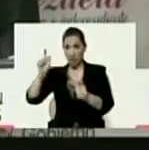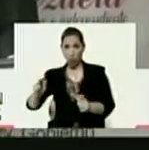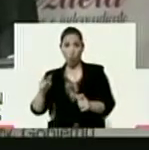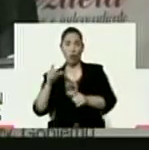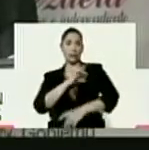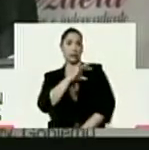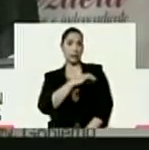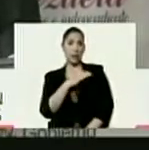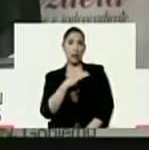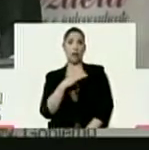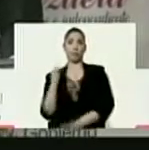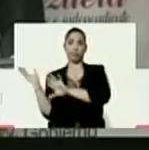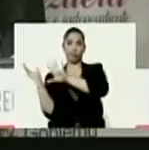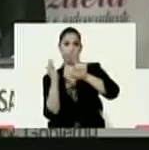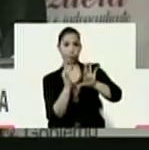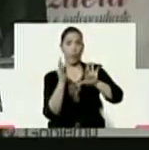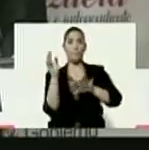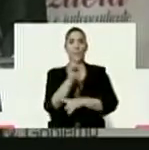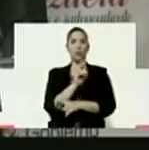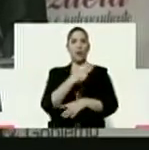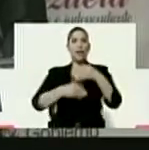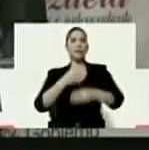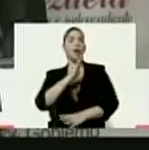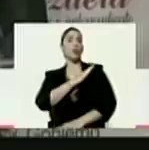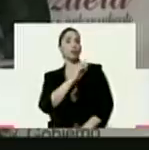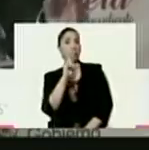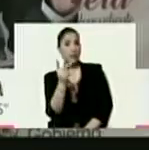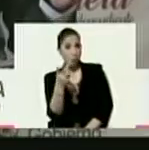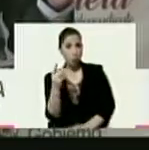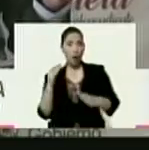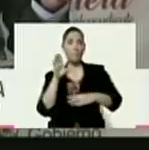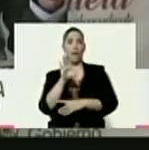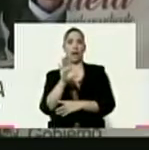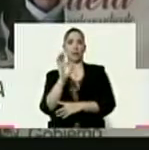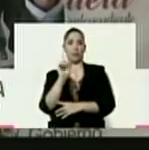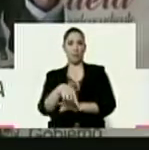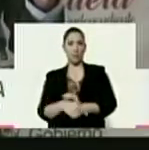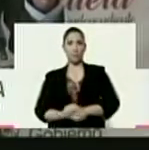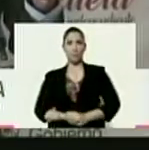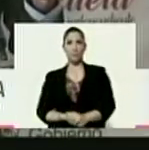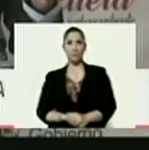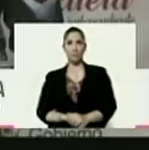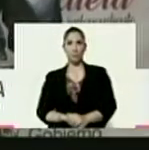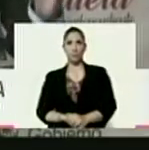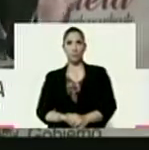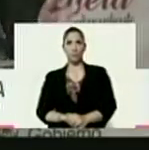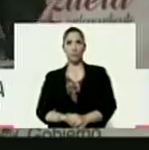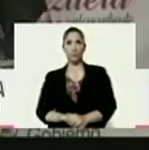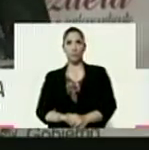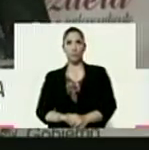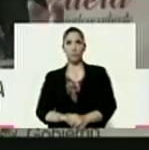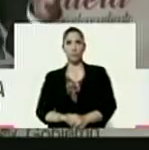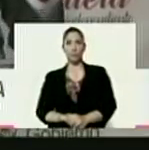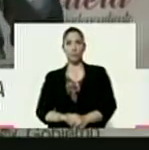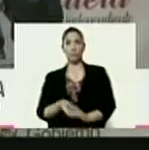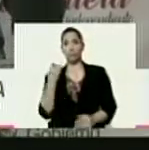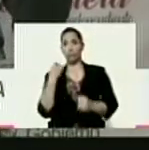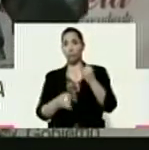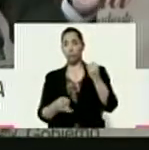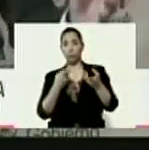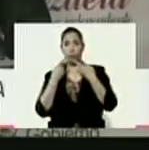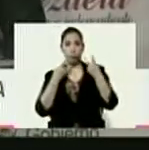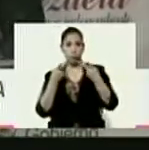que hicieron de Venezuela su segunda patria, y se ha, con fines políticos sin duda alguna,